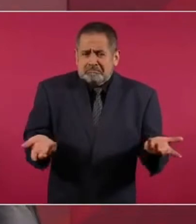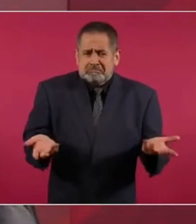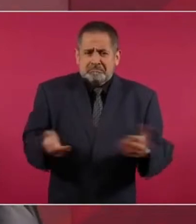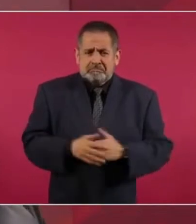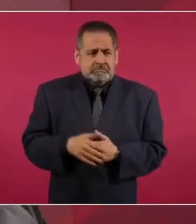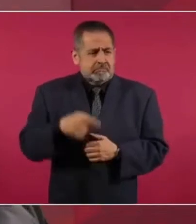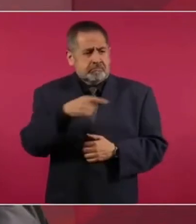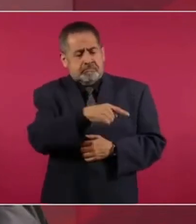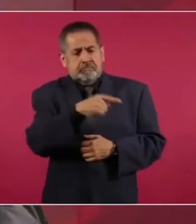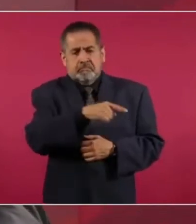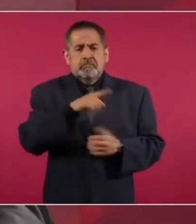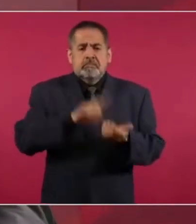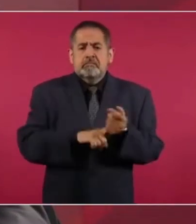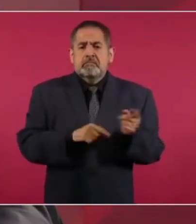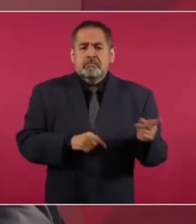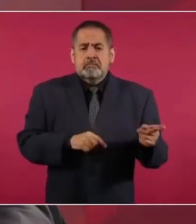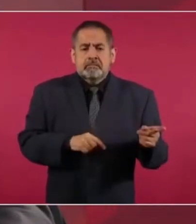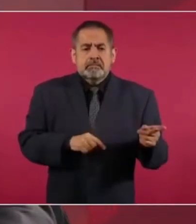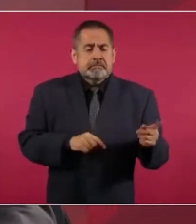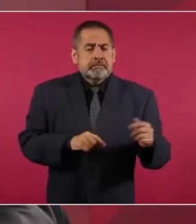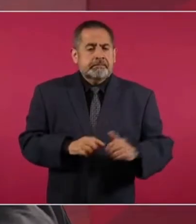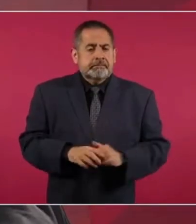él es